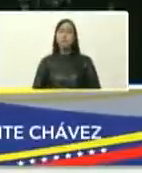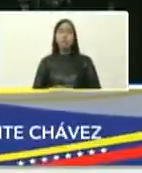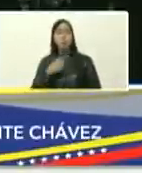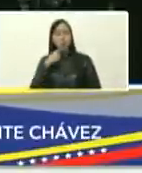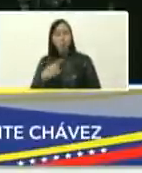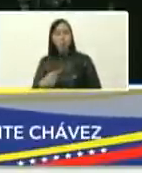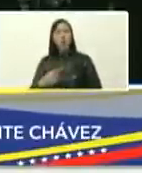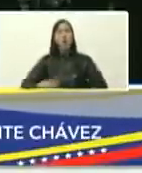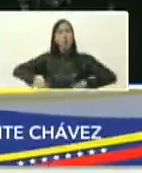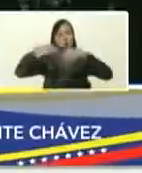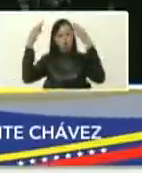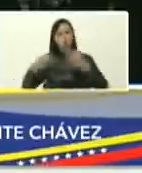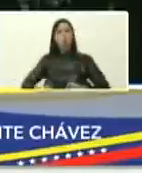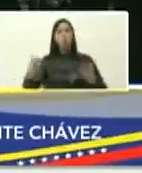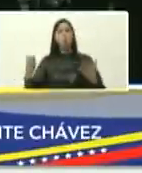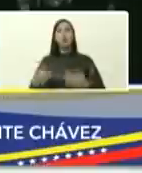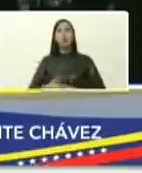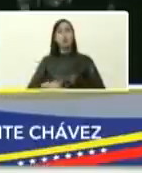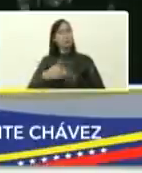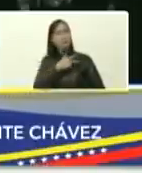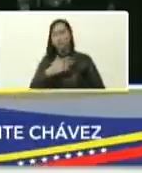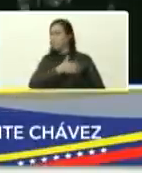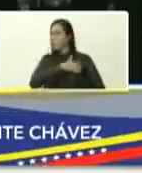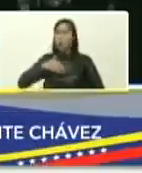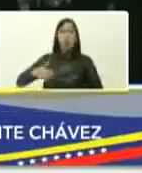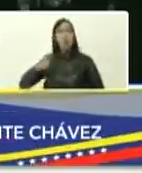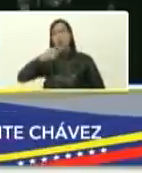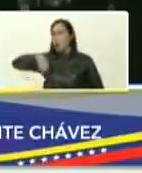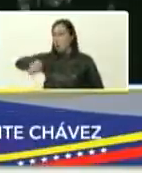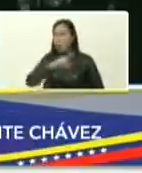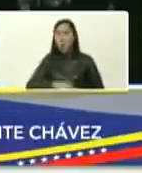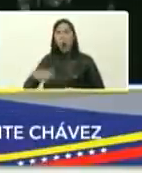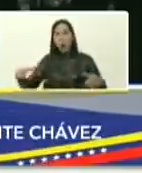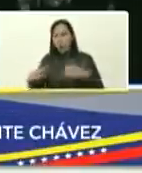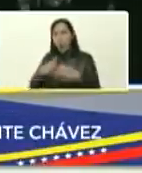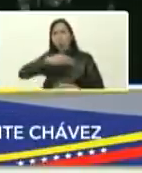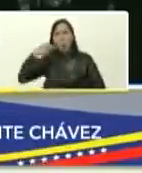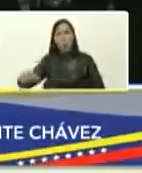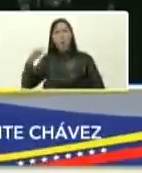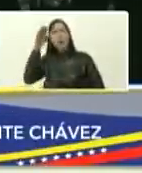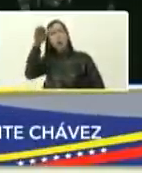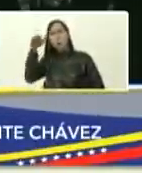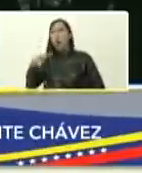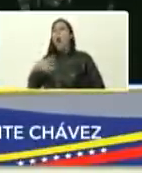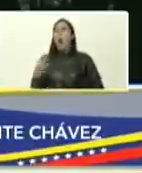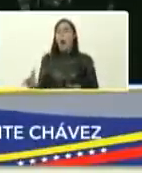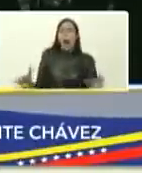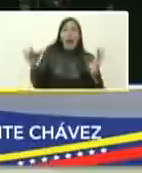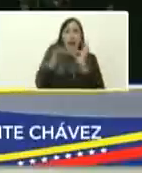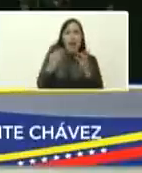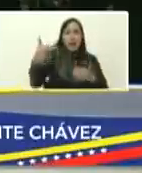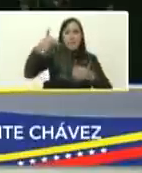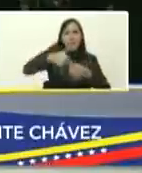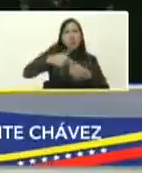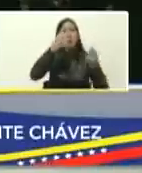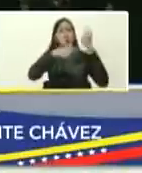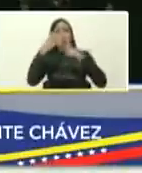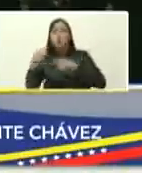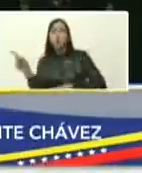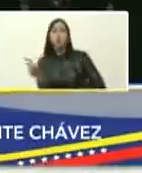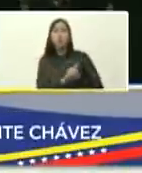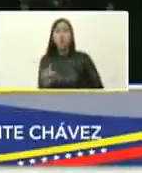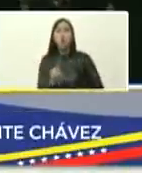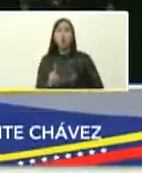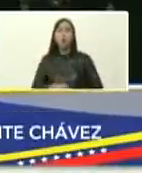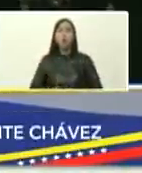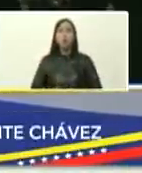con vehemencia. No quiero que amarremos a las generaciones del futuro a la dependencia petrolera